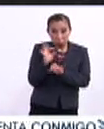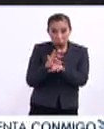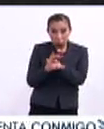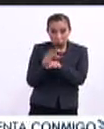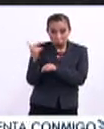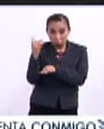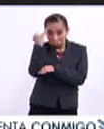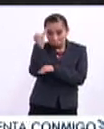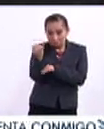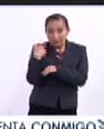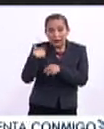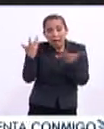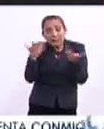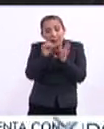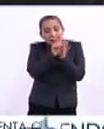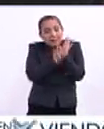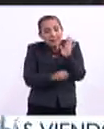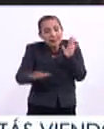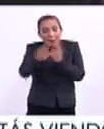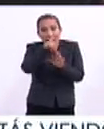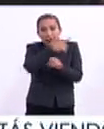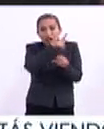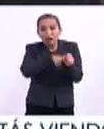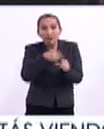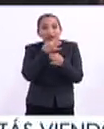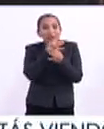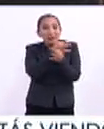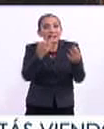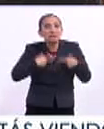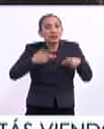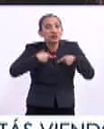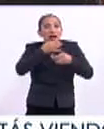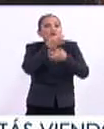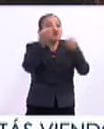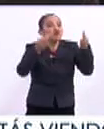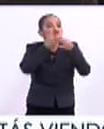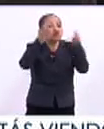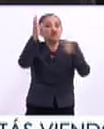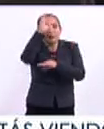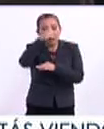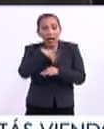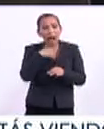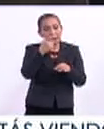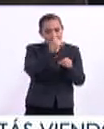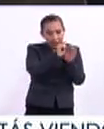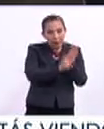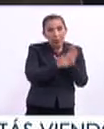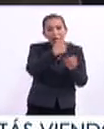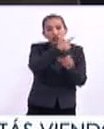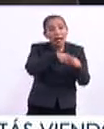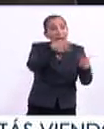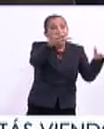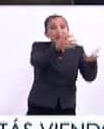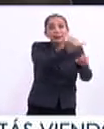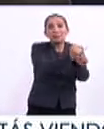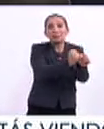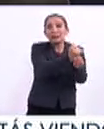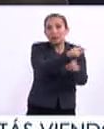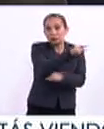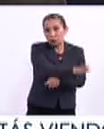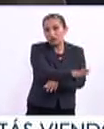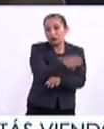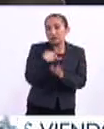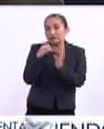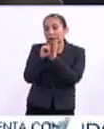idea, que es crear un sistema nacional de divulgadores. Es decir, tenemos nuestro Sistema Nacional de Investigadores, tenemos el